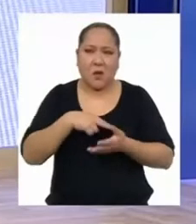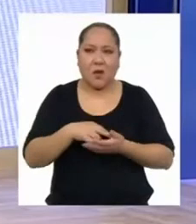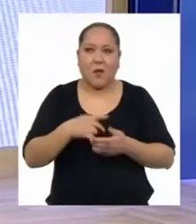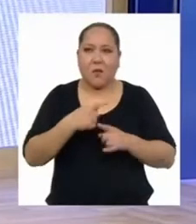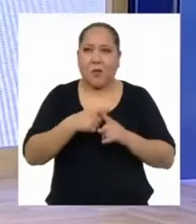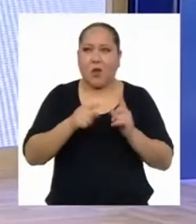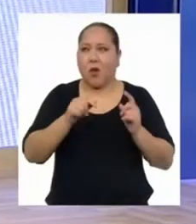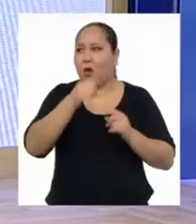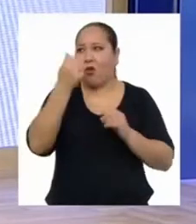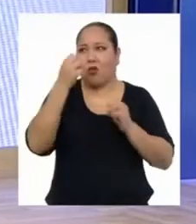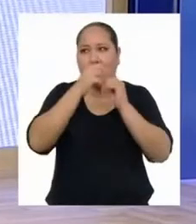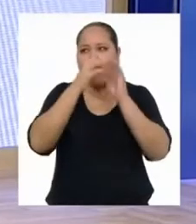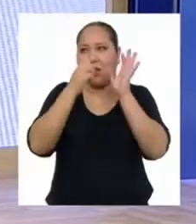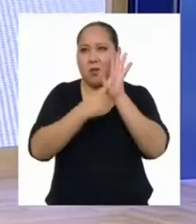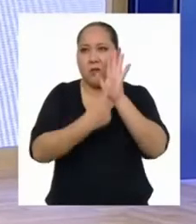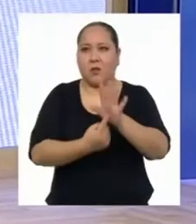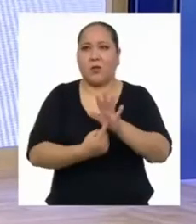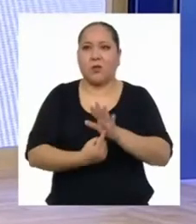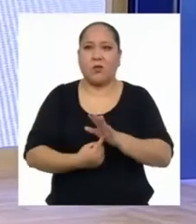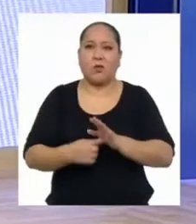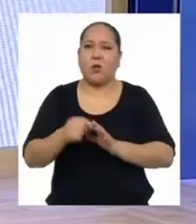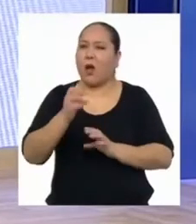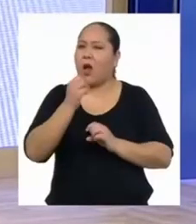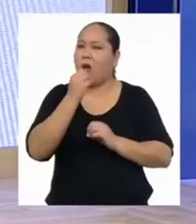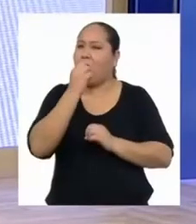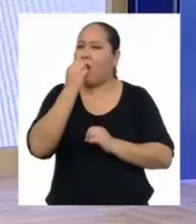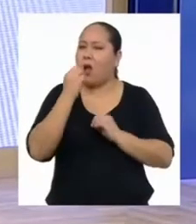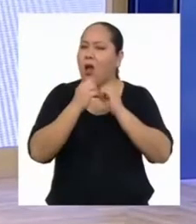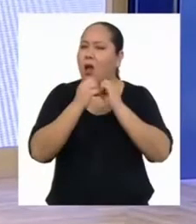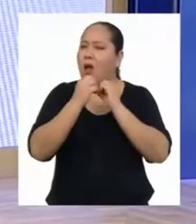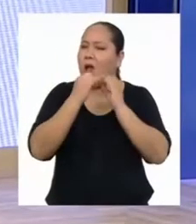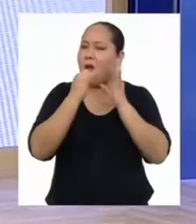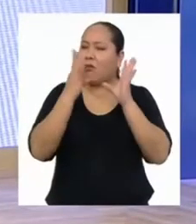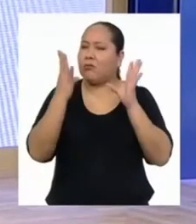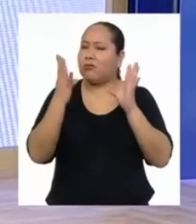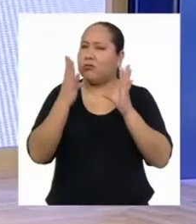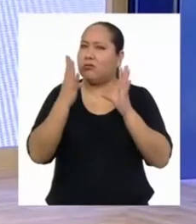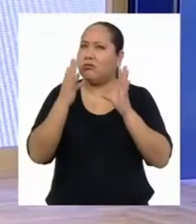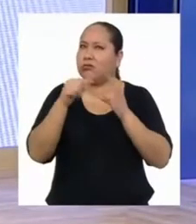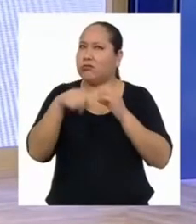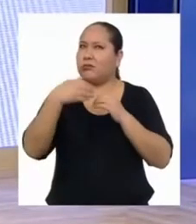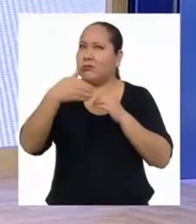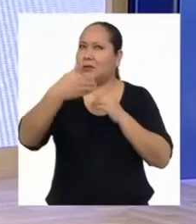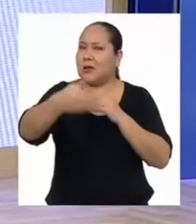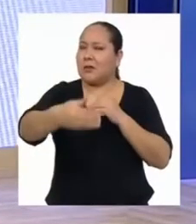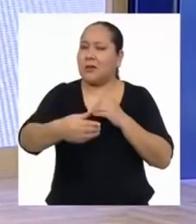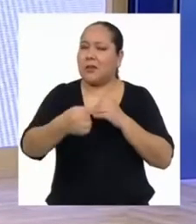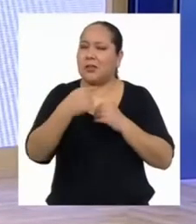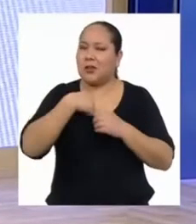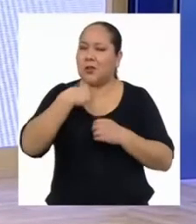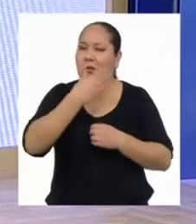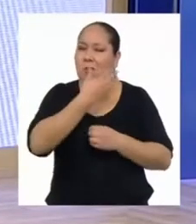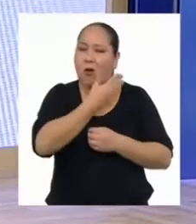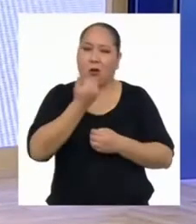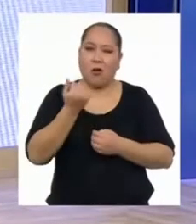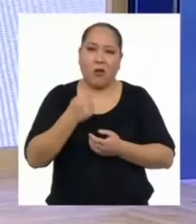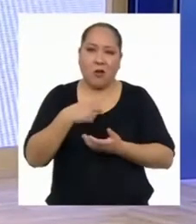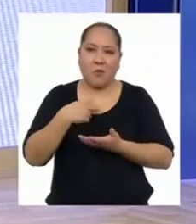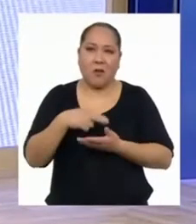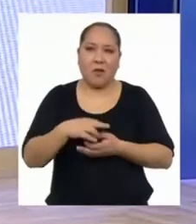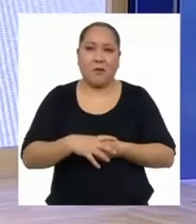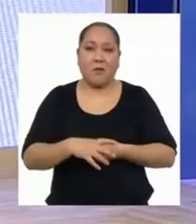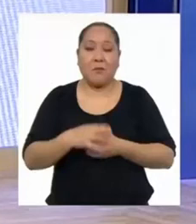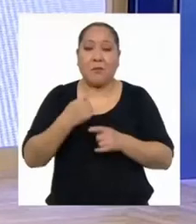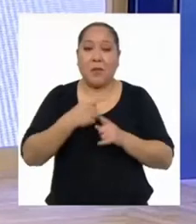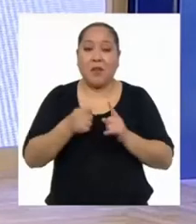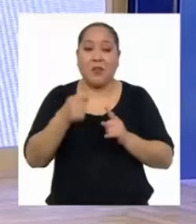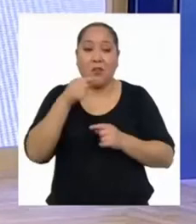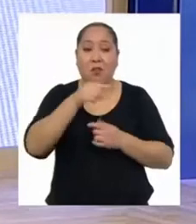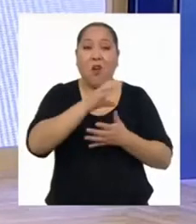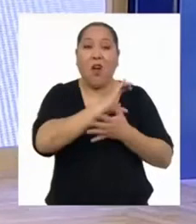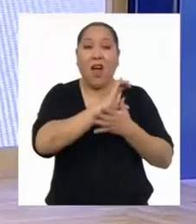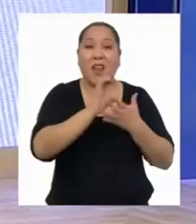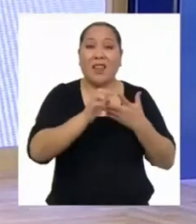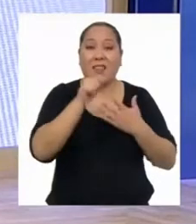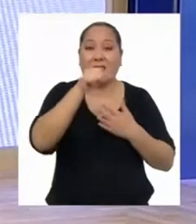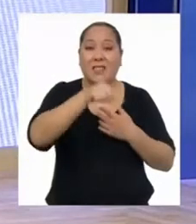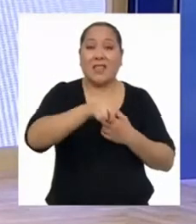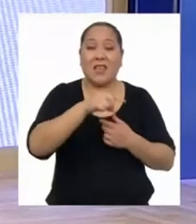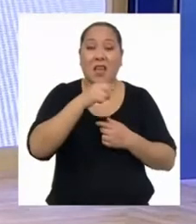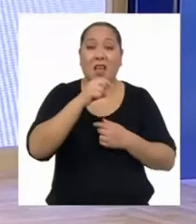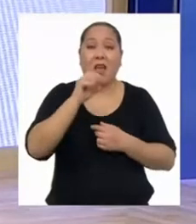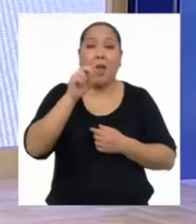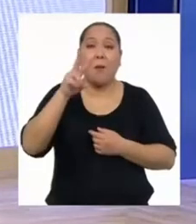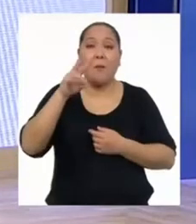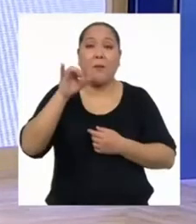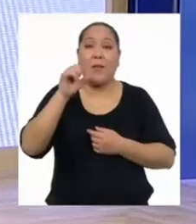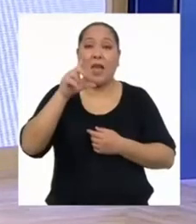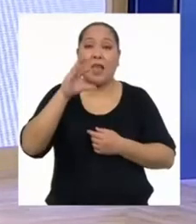muestro. Dame unos días más para mejorar. Bueno, hay una cualidad que quiero resaltar del señor Vilca, la